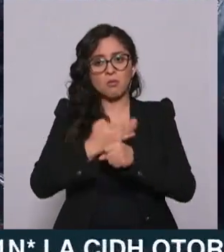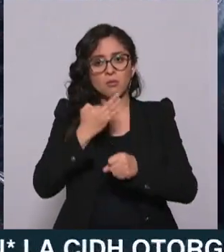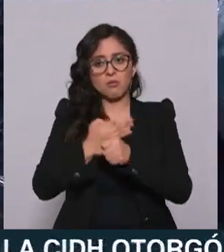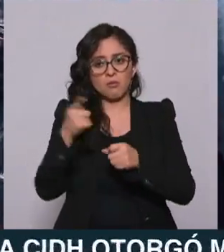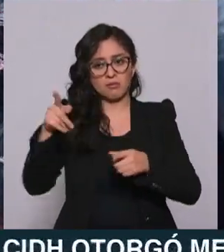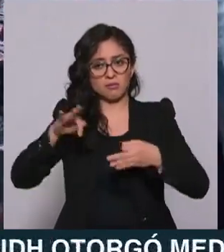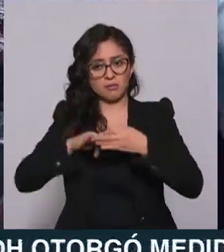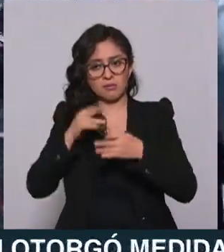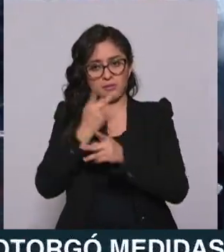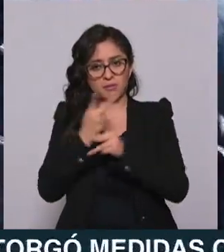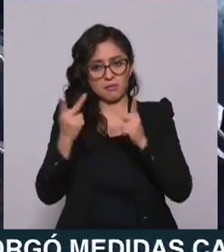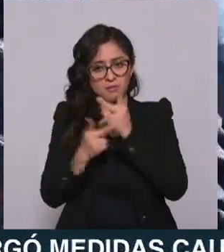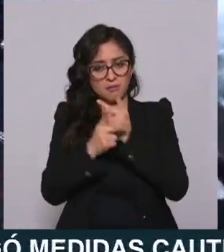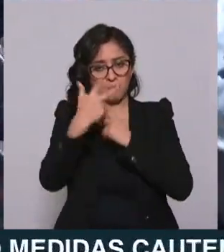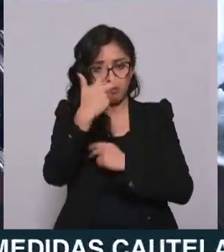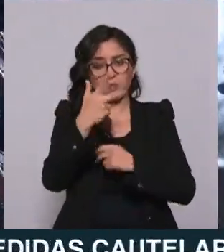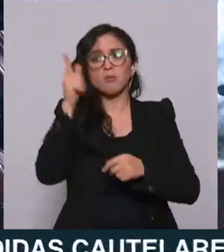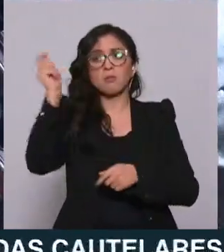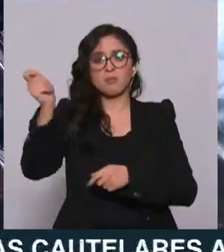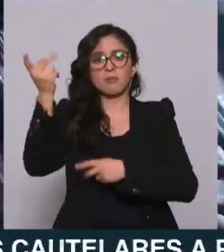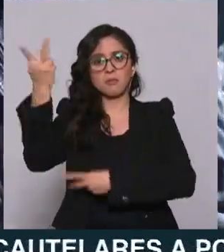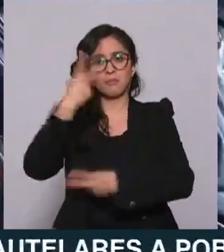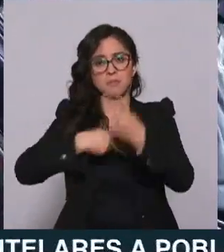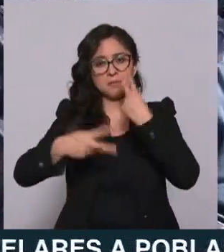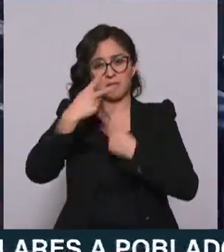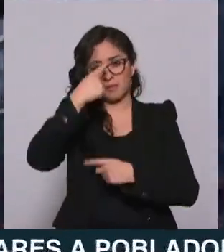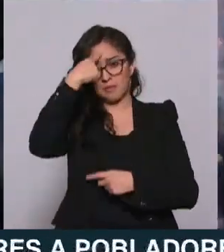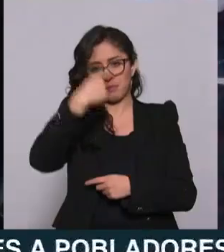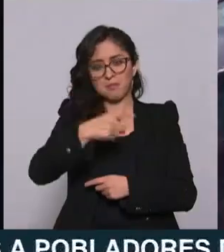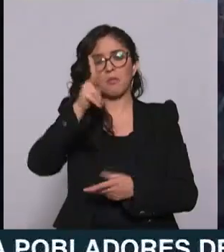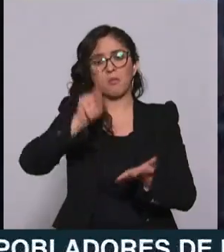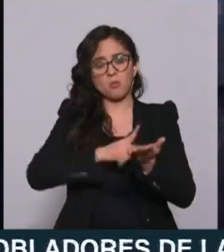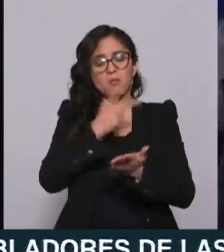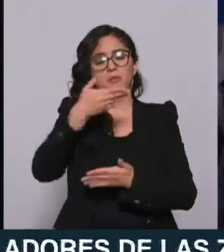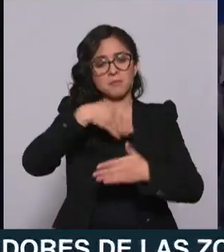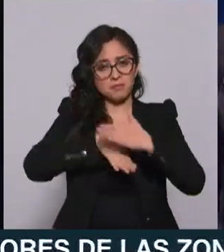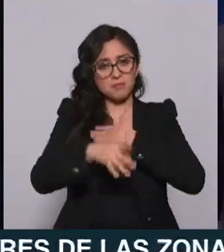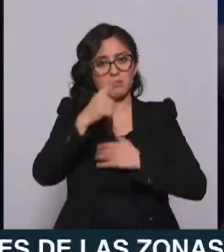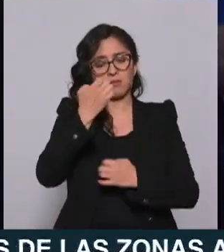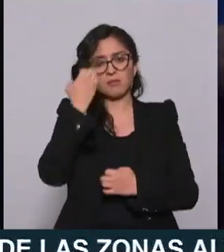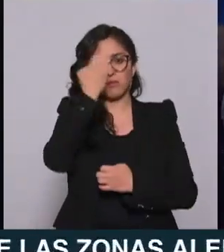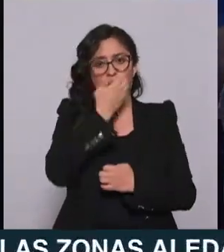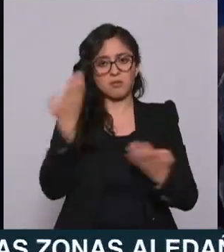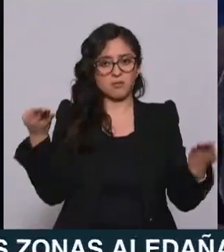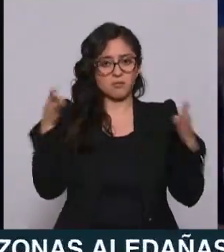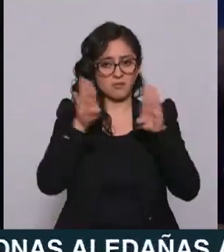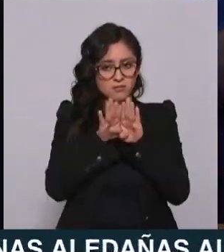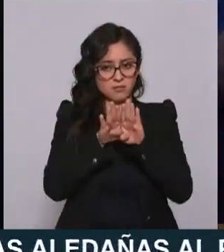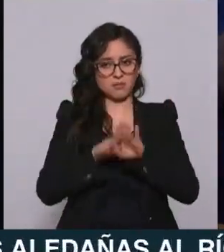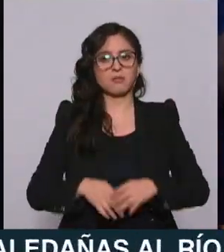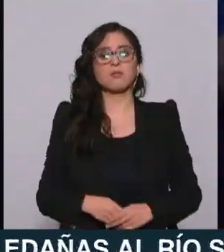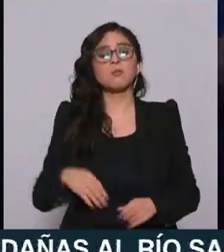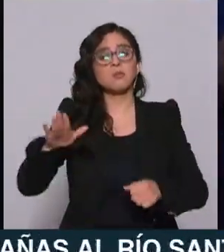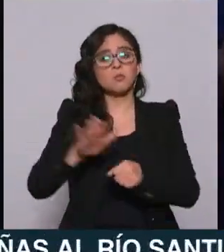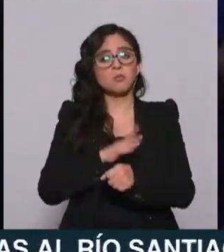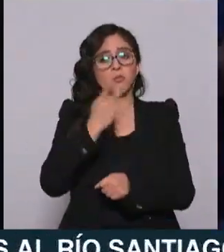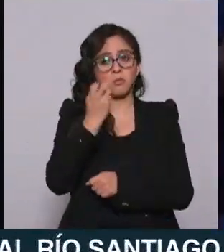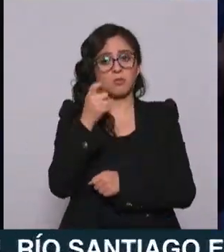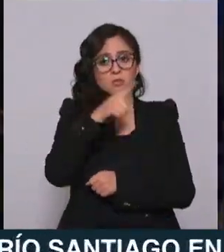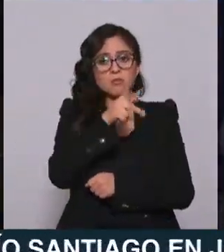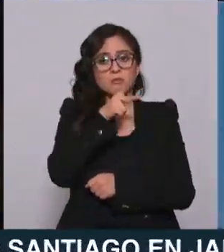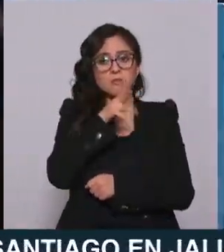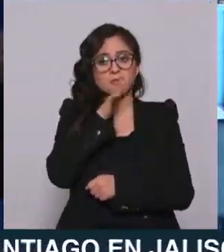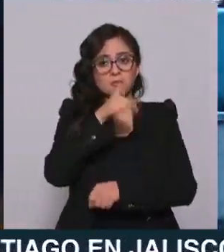Prepa 8, y que vienen el camino para este sitio para tomar nuevamente las instalaciones. Ante ello, los padres de